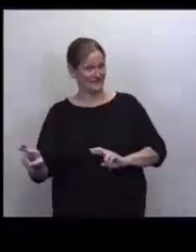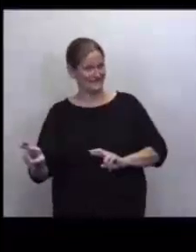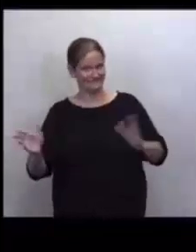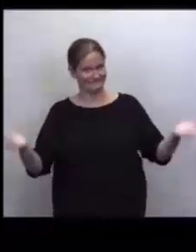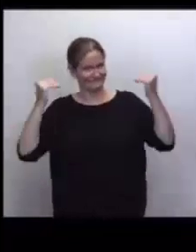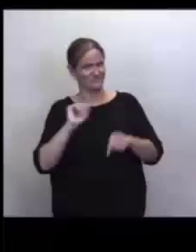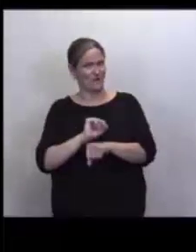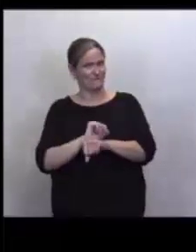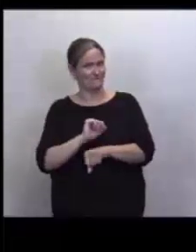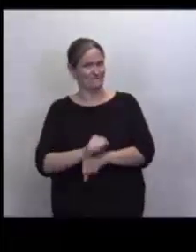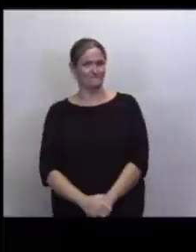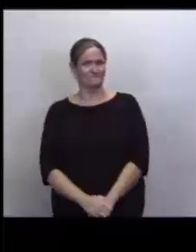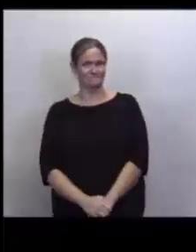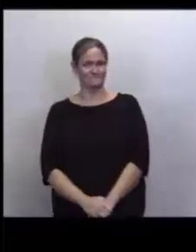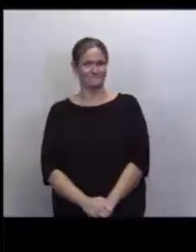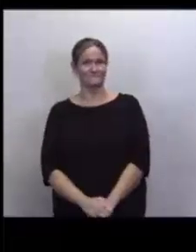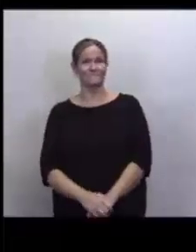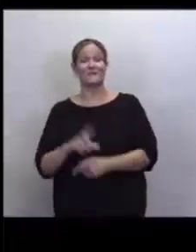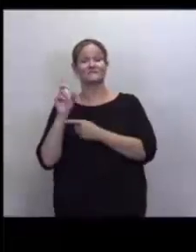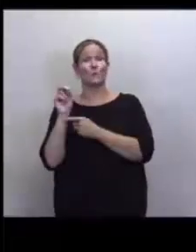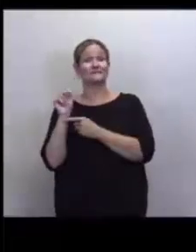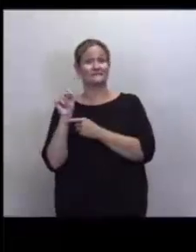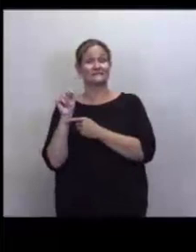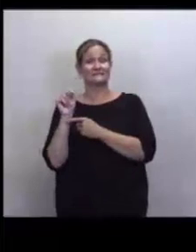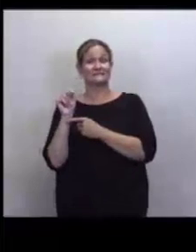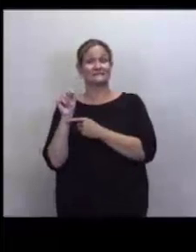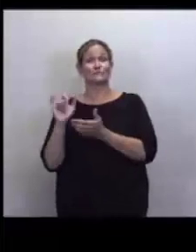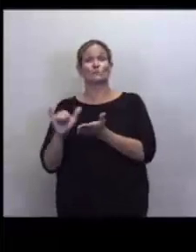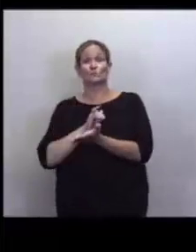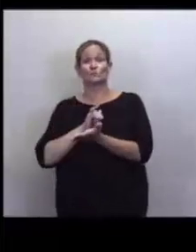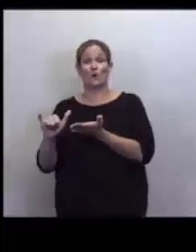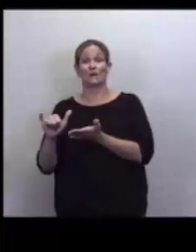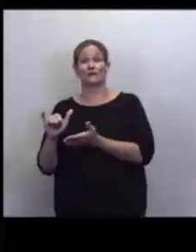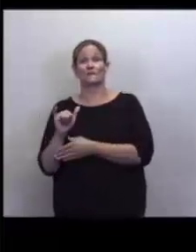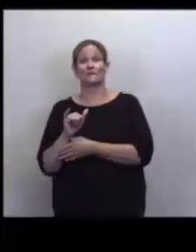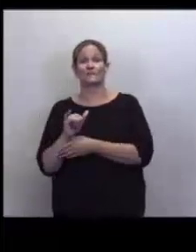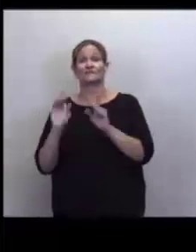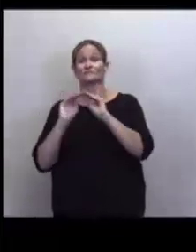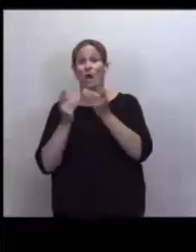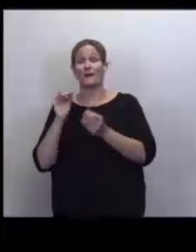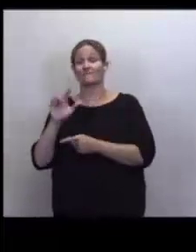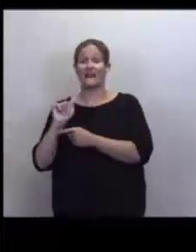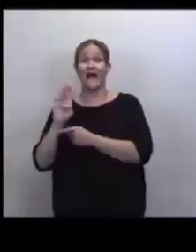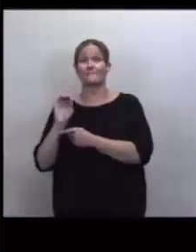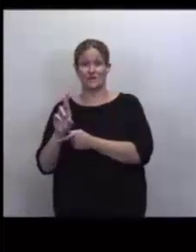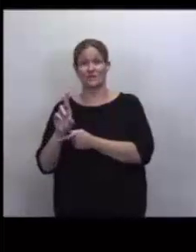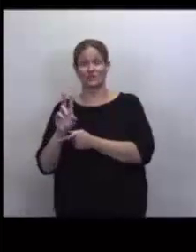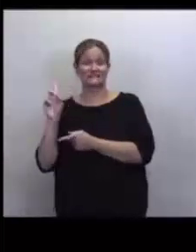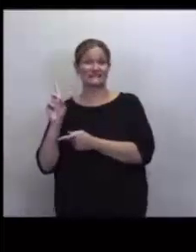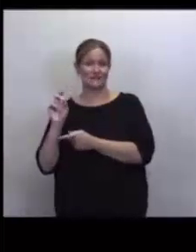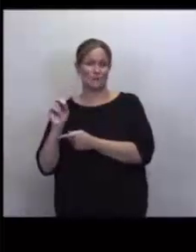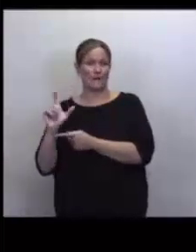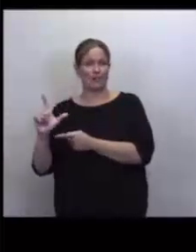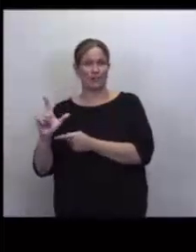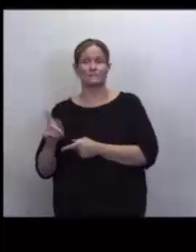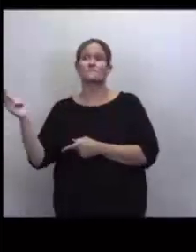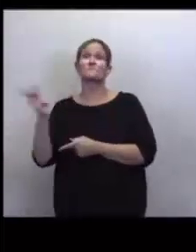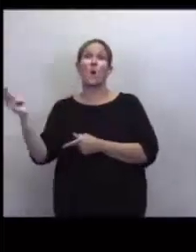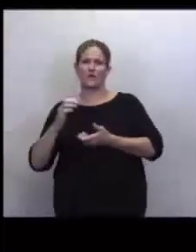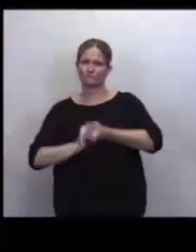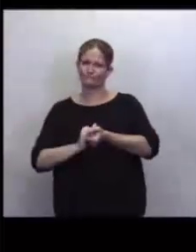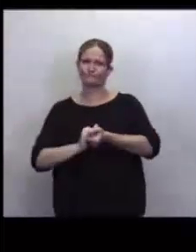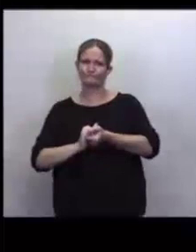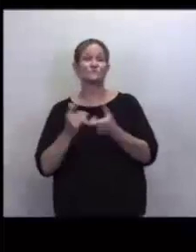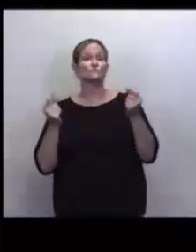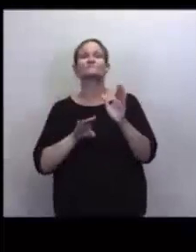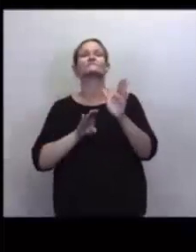laborales necesarias están en curso. El objetivo del departamento es tener una fuerza laboral local lista para trabajar